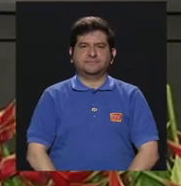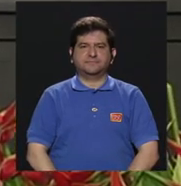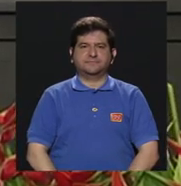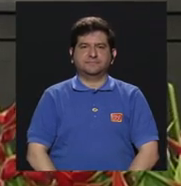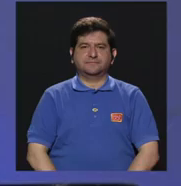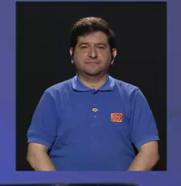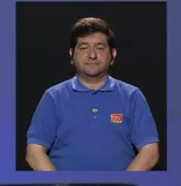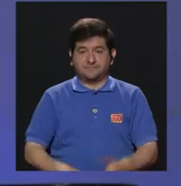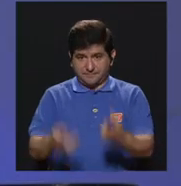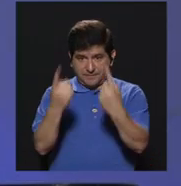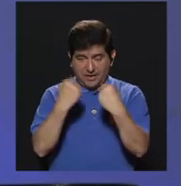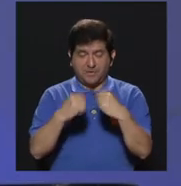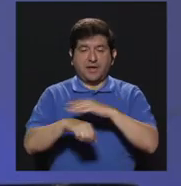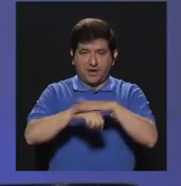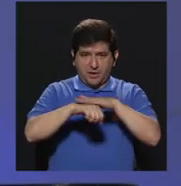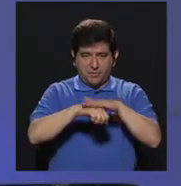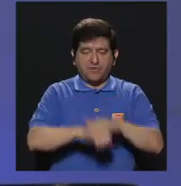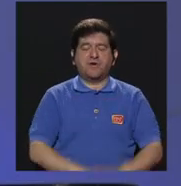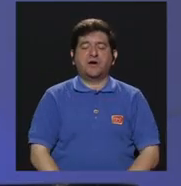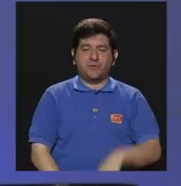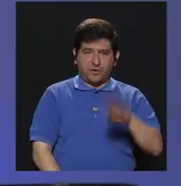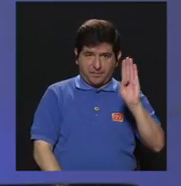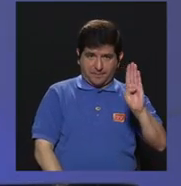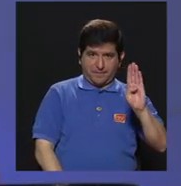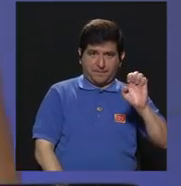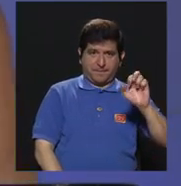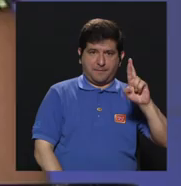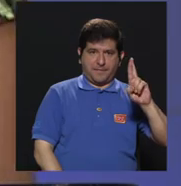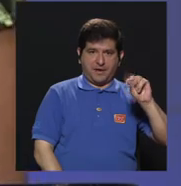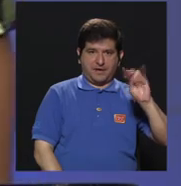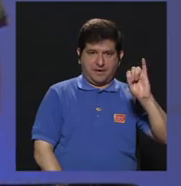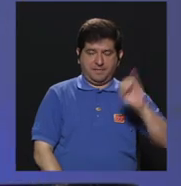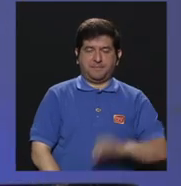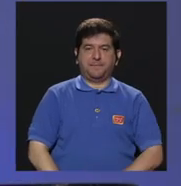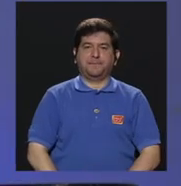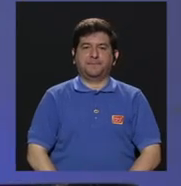Llamamos a Bernie para que nos acompañe en el escenario.